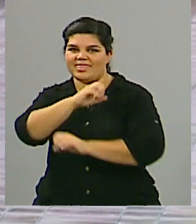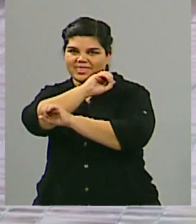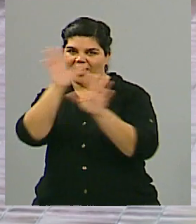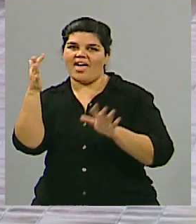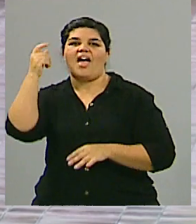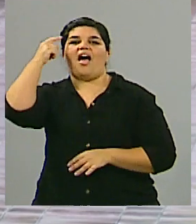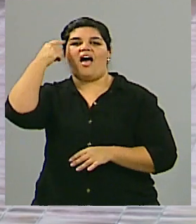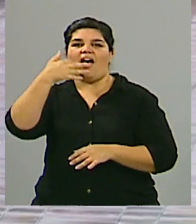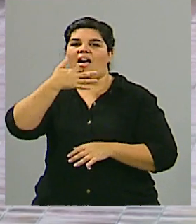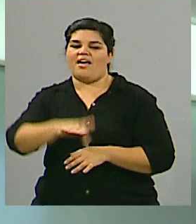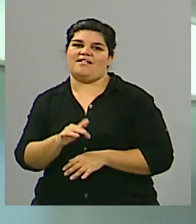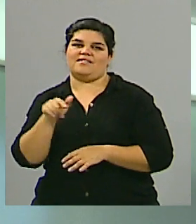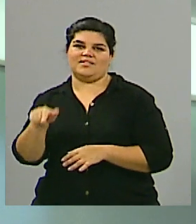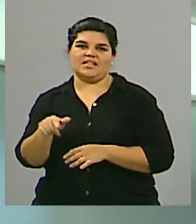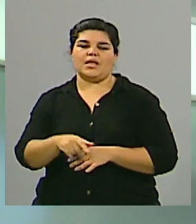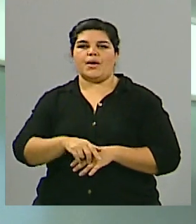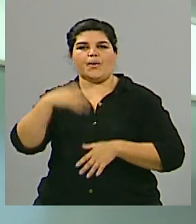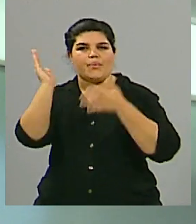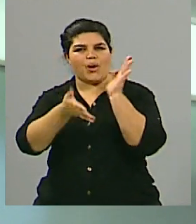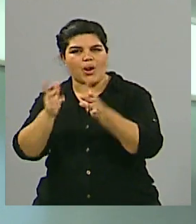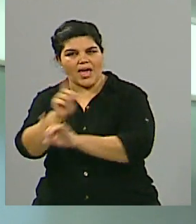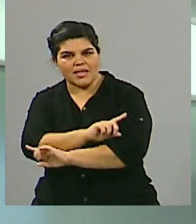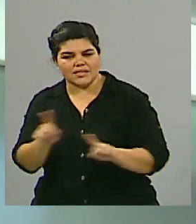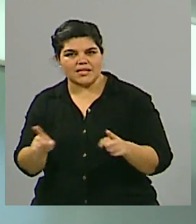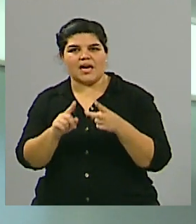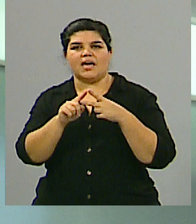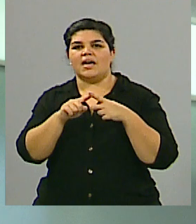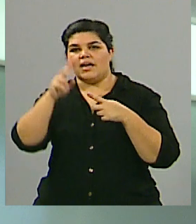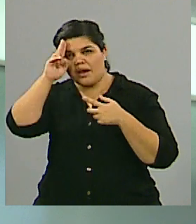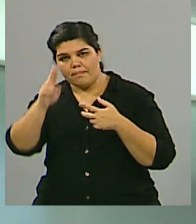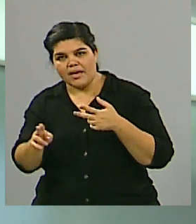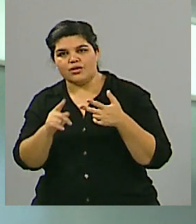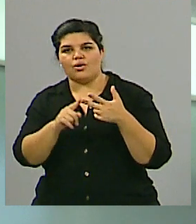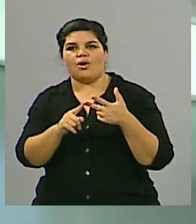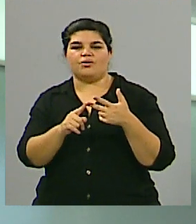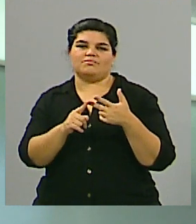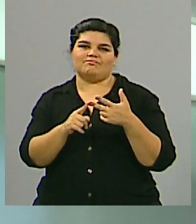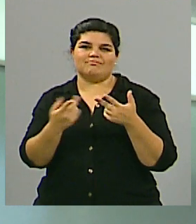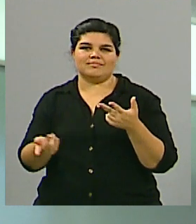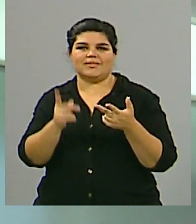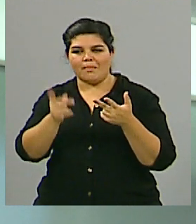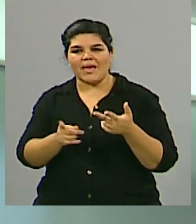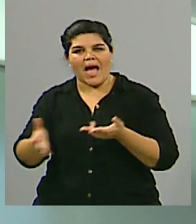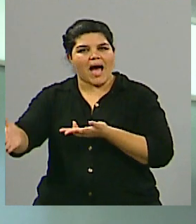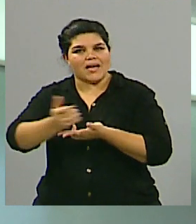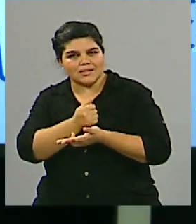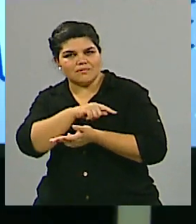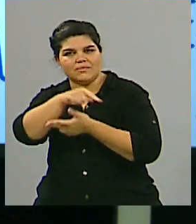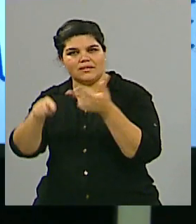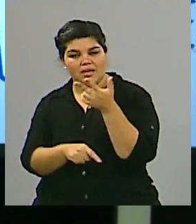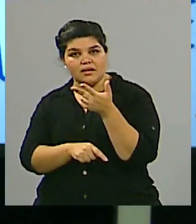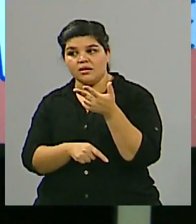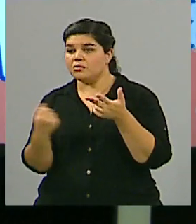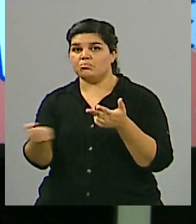Claro. De la no violencia, del respeto, de la tolerancia, porque en definitiva hemos sido exitosos como escuela si podemos trabajar estos